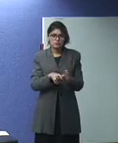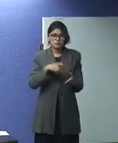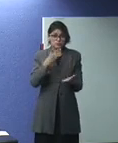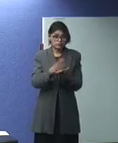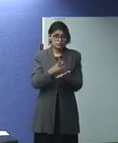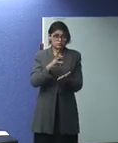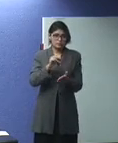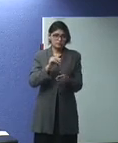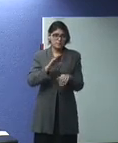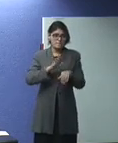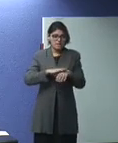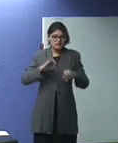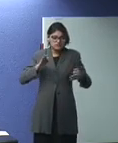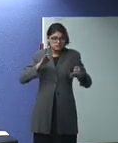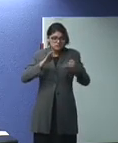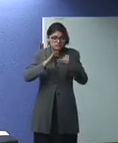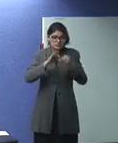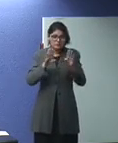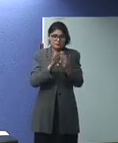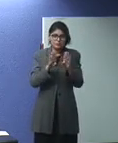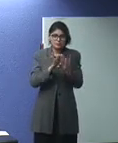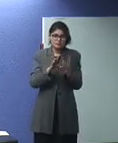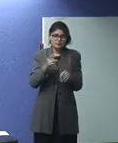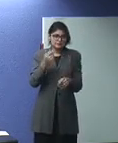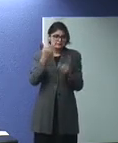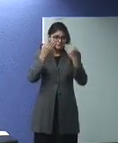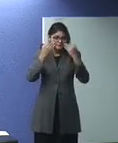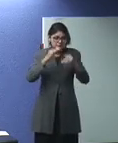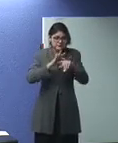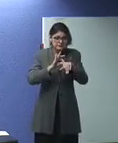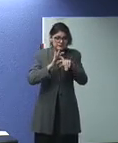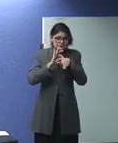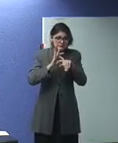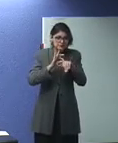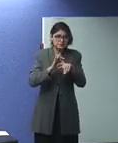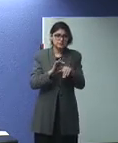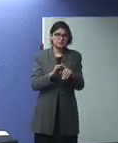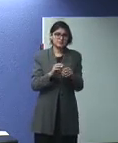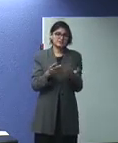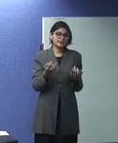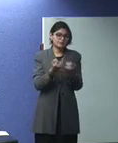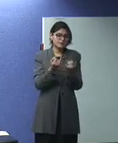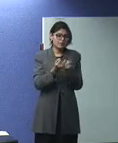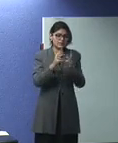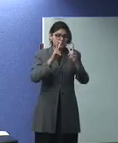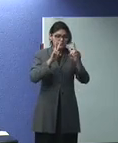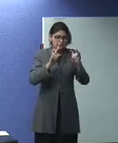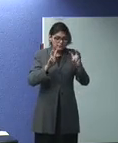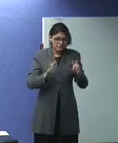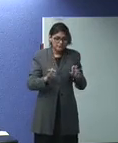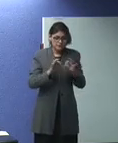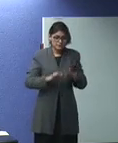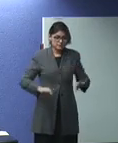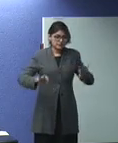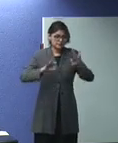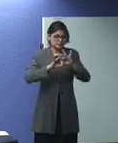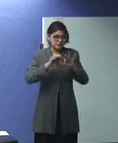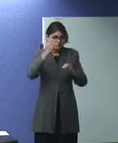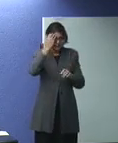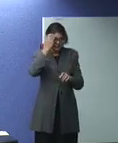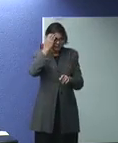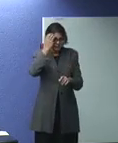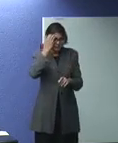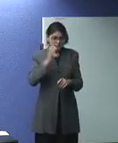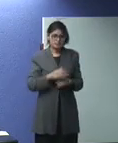de aproximarnos a conocer la experiencia de las personas y no priorizar los temas que hay que estudiar sin considerar la voz de las personas.